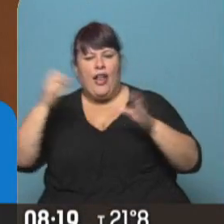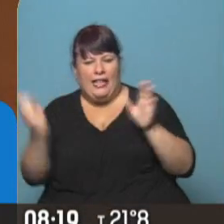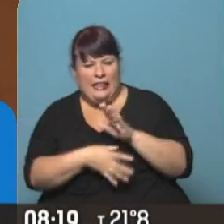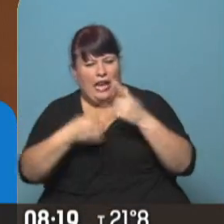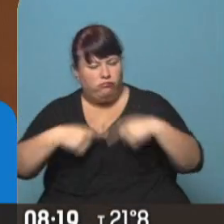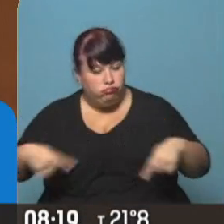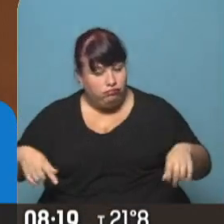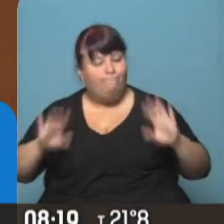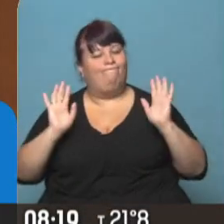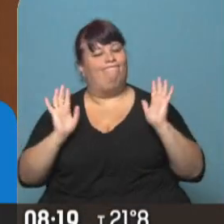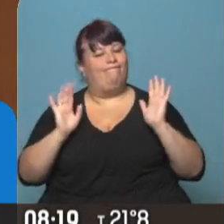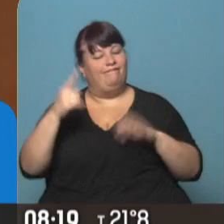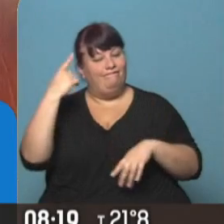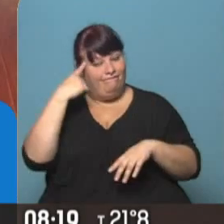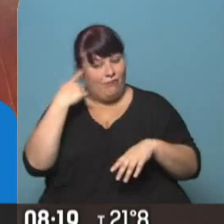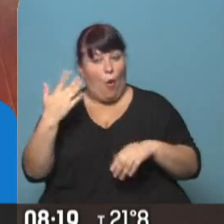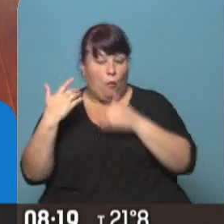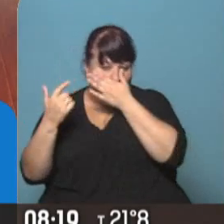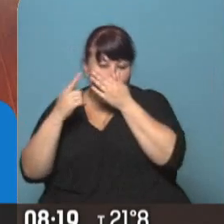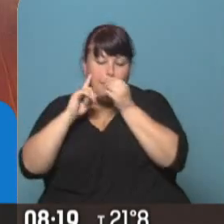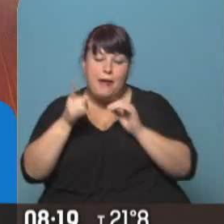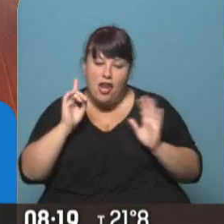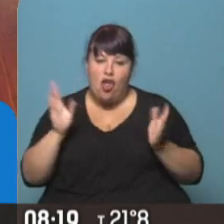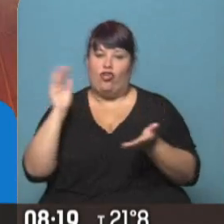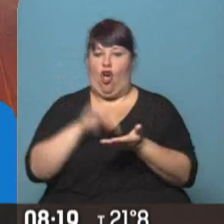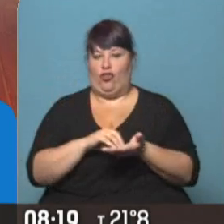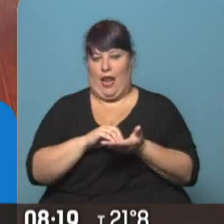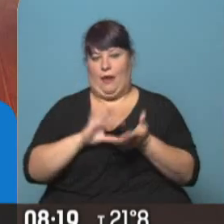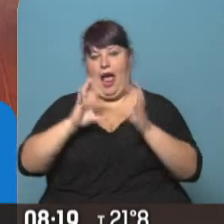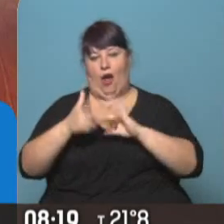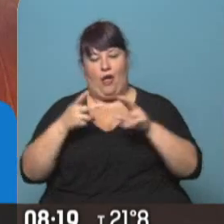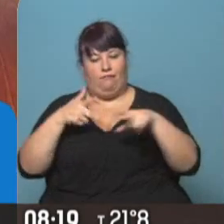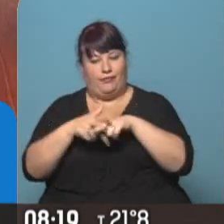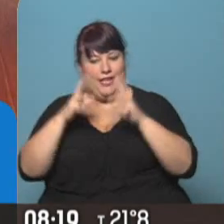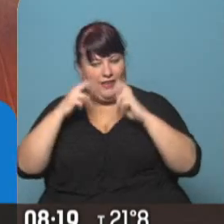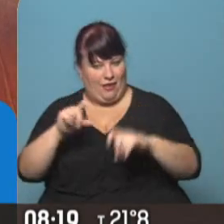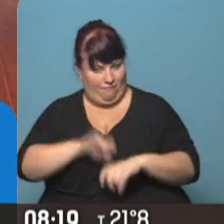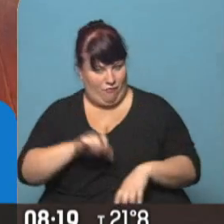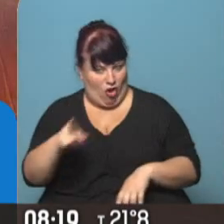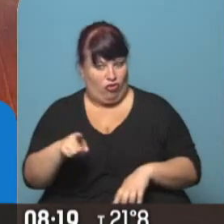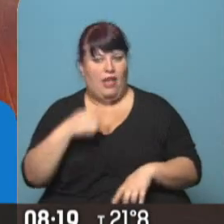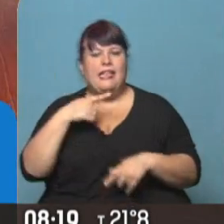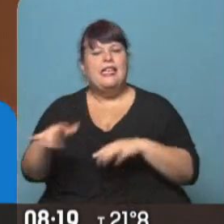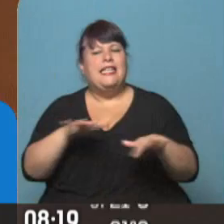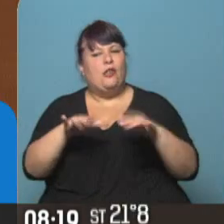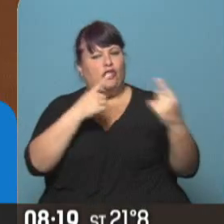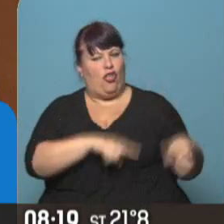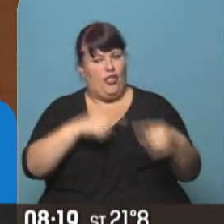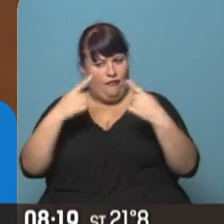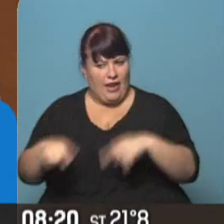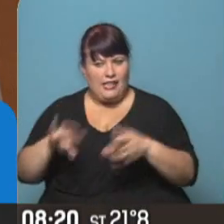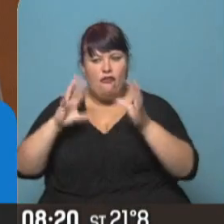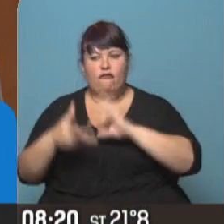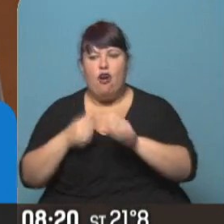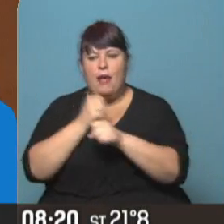etcétera bueno esto hace pensar que podría haber un peligro nuevamente de entorpecer la natalidad esto quiere decir que son situaciones distintas de cómo